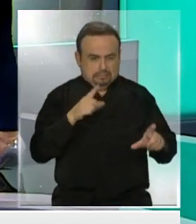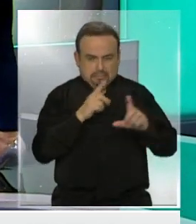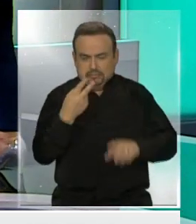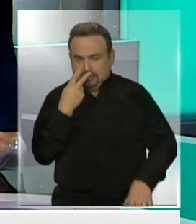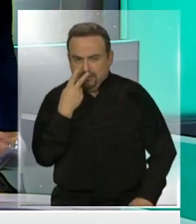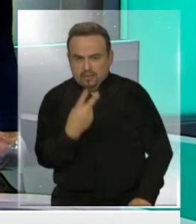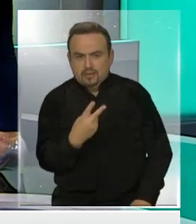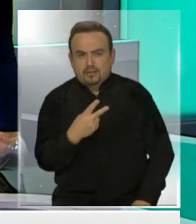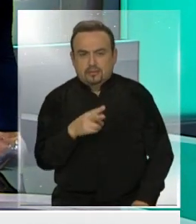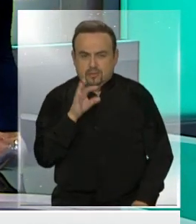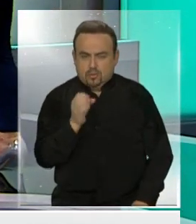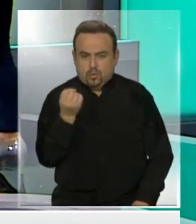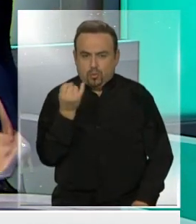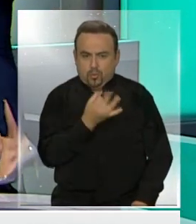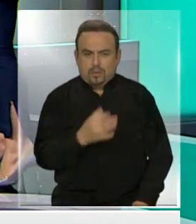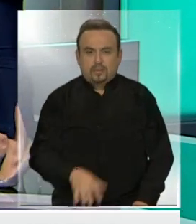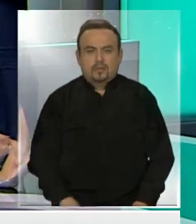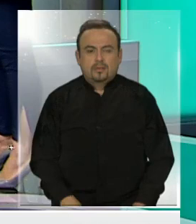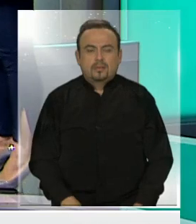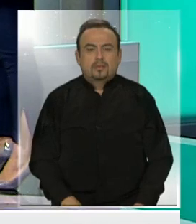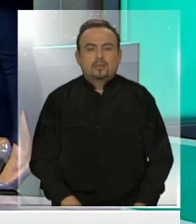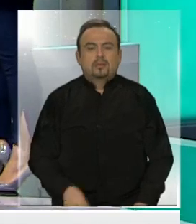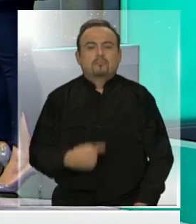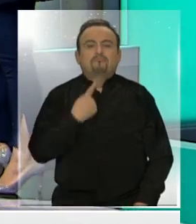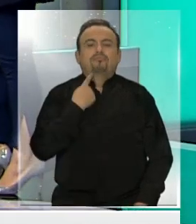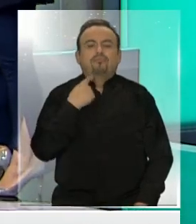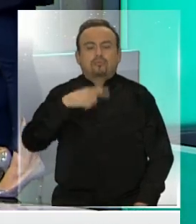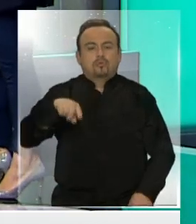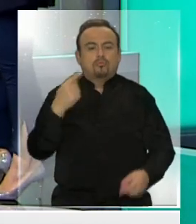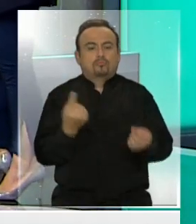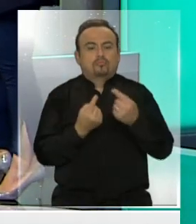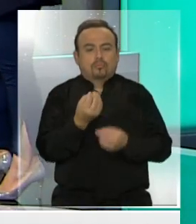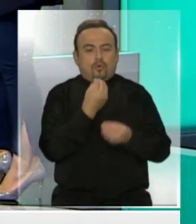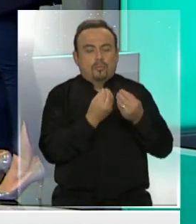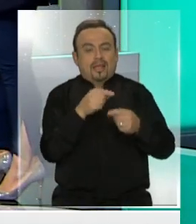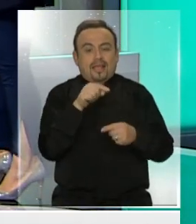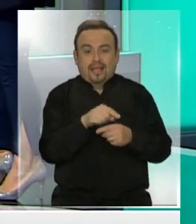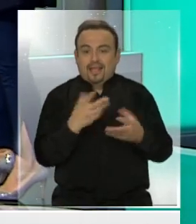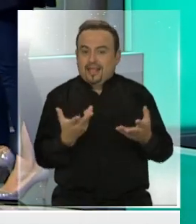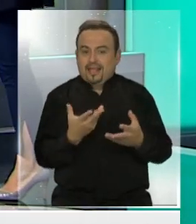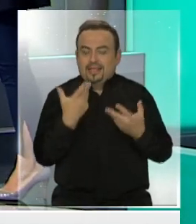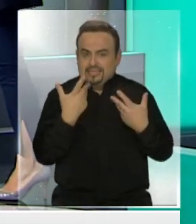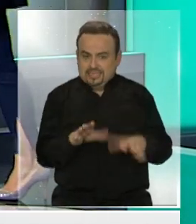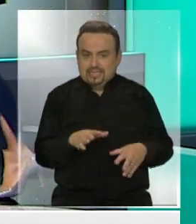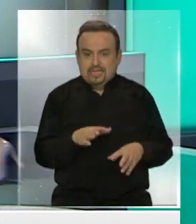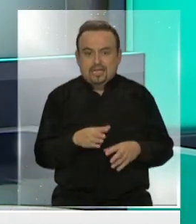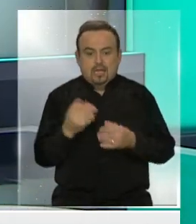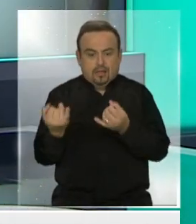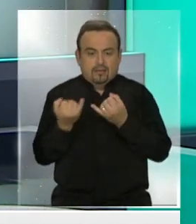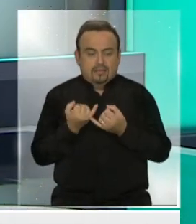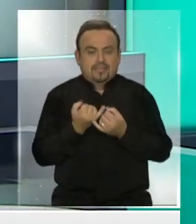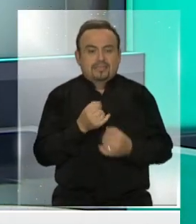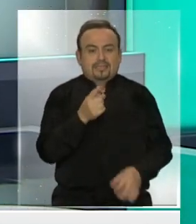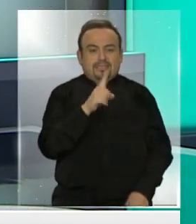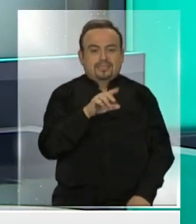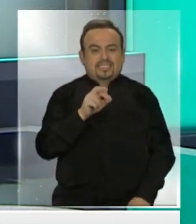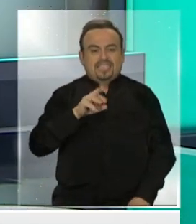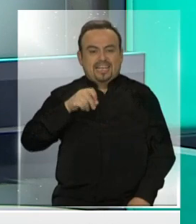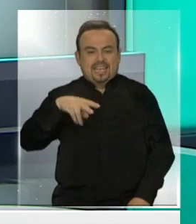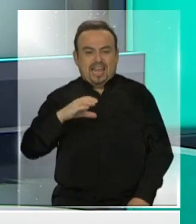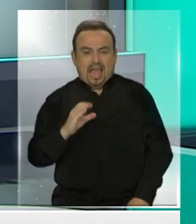así en números como ha afectado a los consumidores estos son datos extraídos desde el sernac y estos